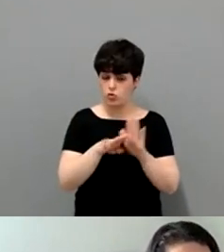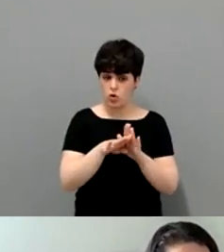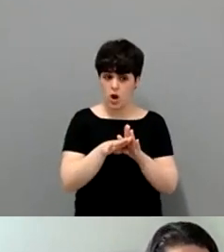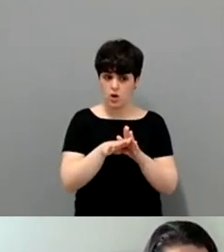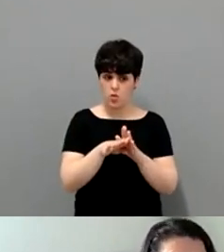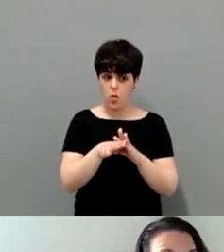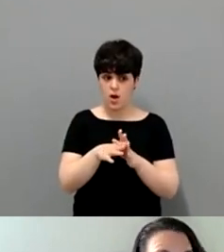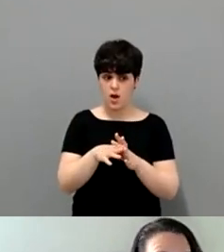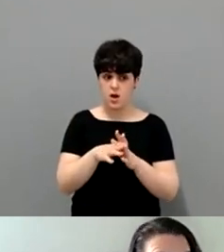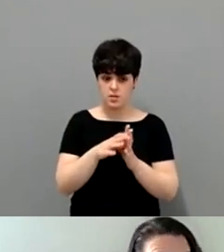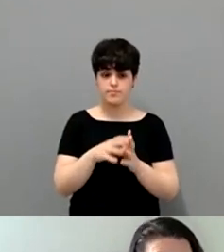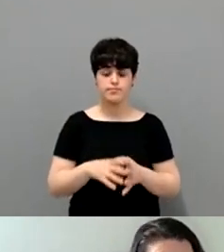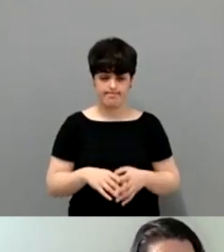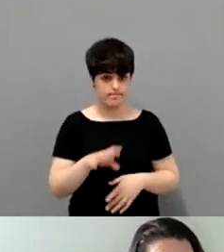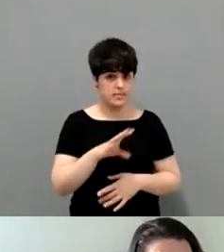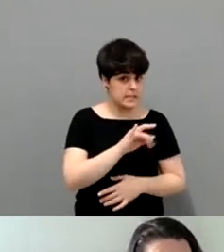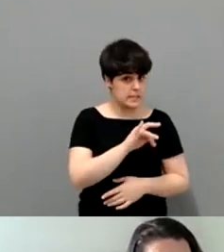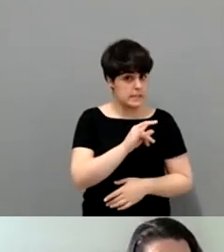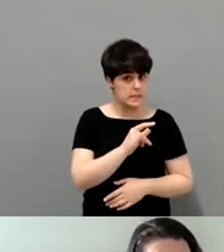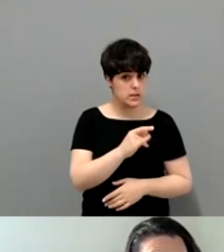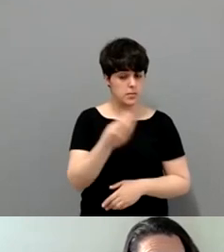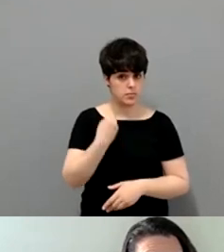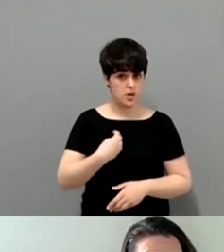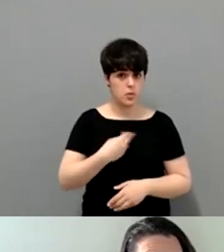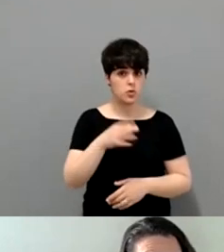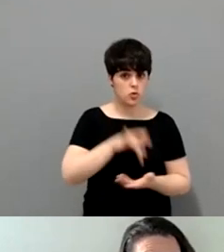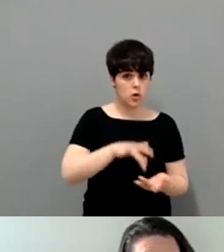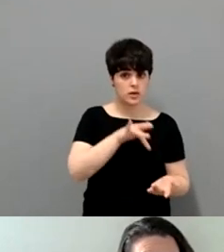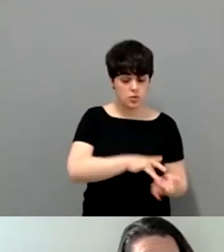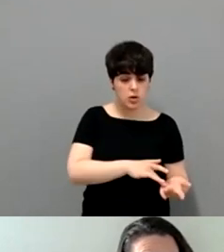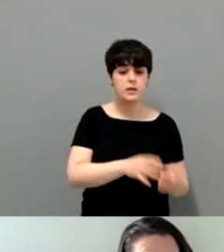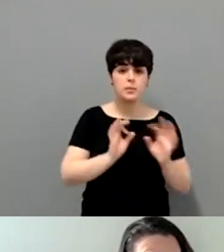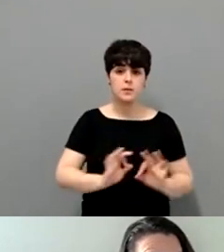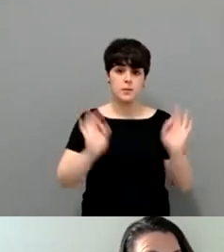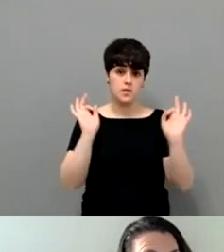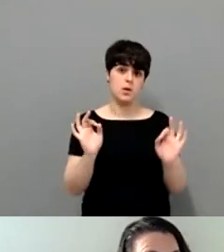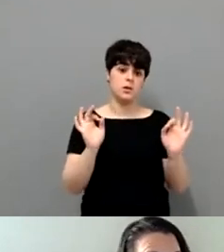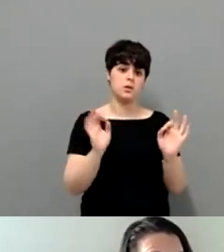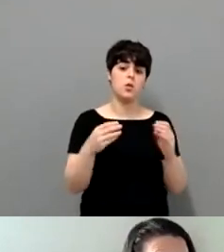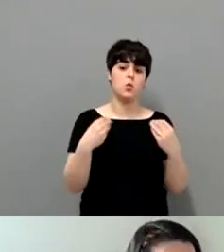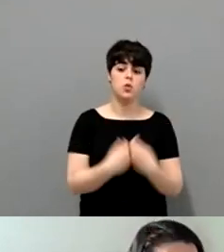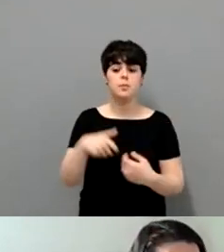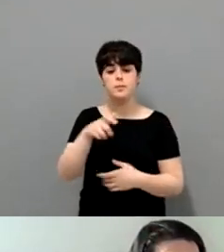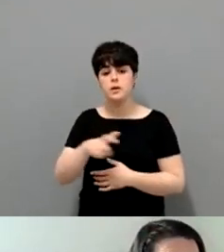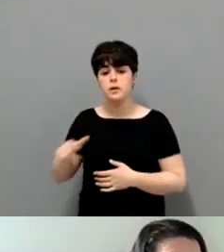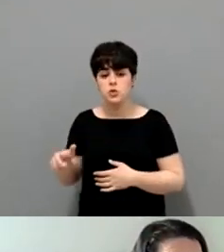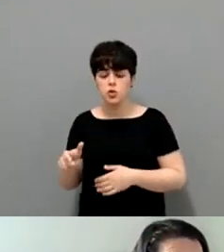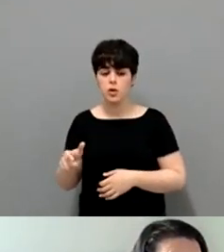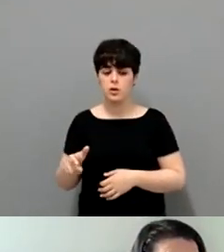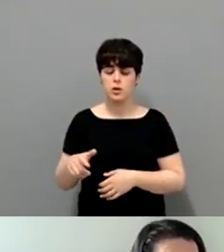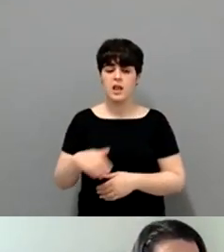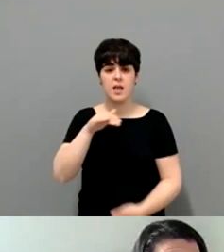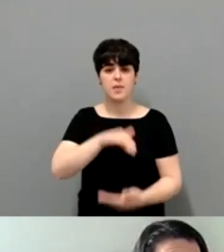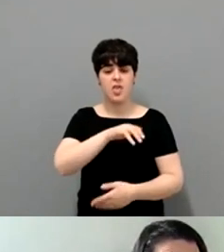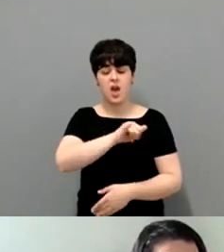sigue pasando a día de hoy? Se sigue dando, y sobre todo con gente que tiene